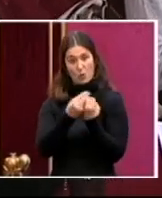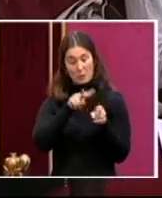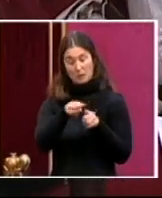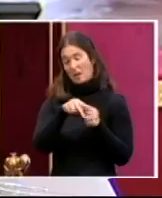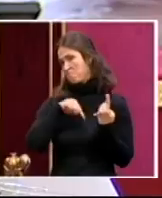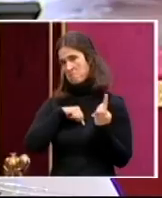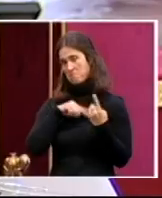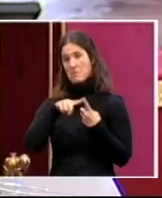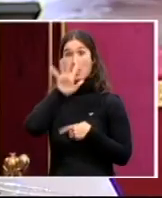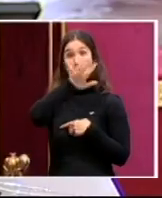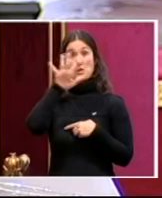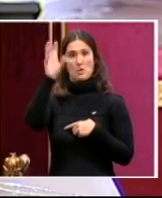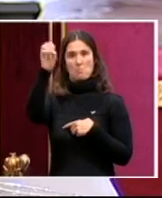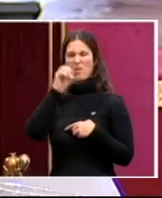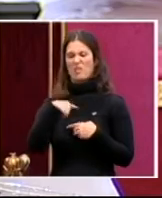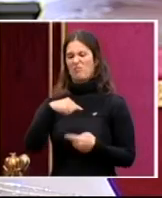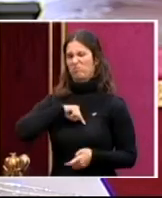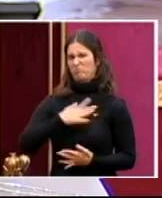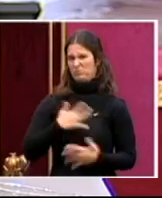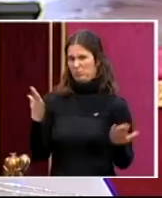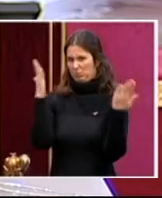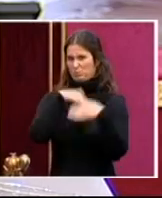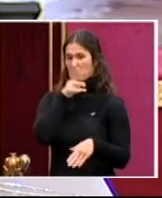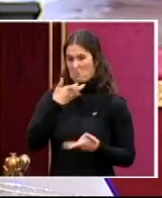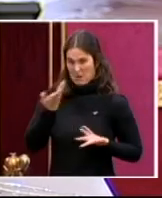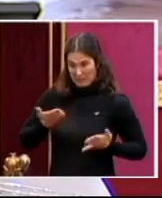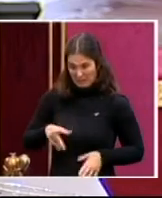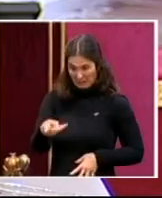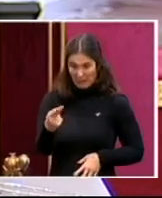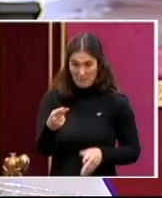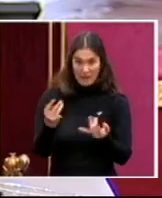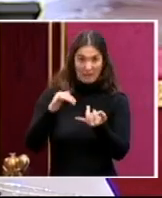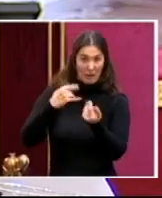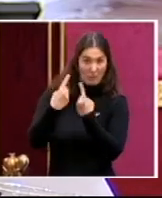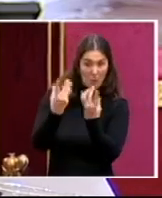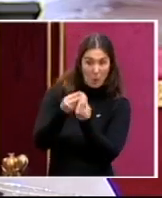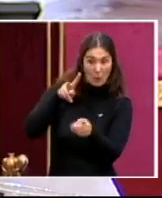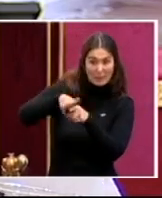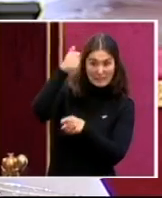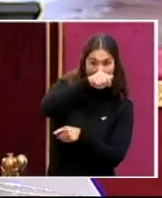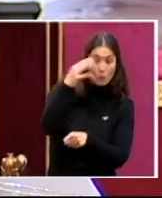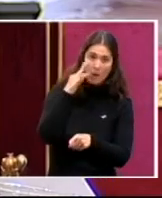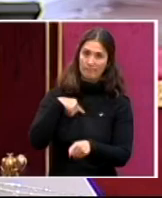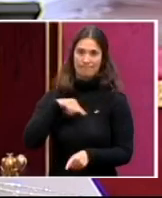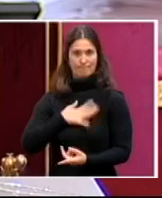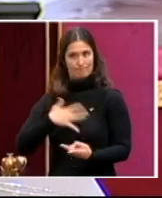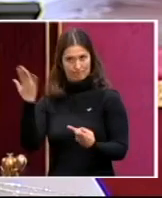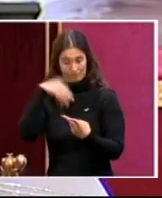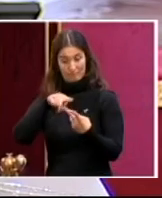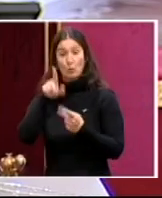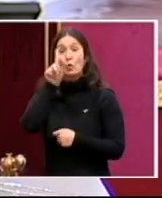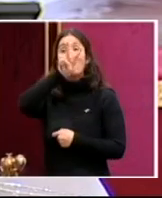El 55% no se sentiría cómodo si su hijo tuviera una relación afectiva con un gitano o gitana. Y